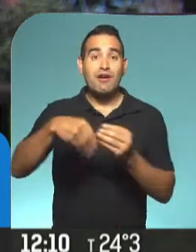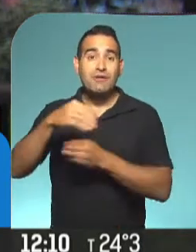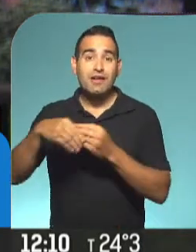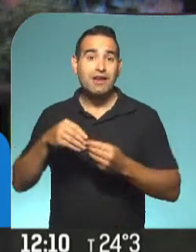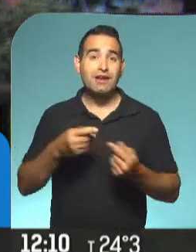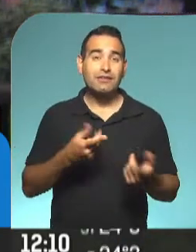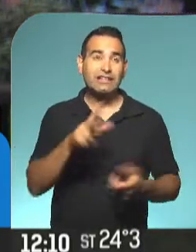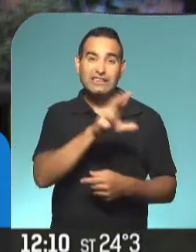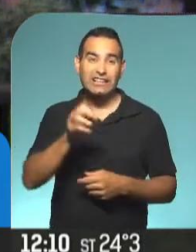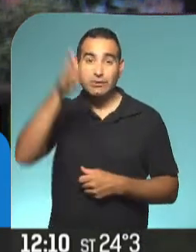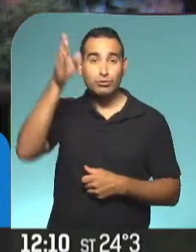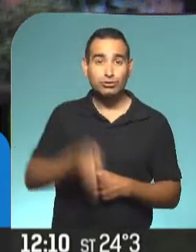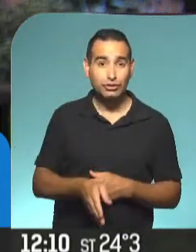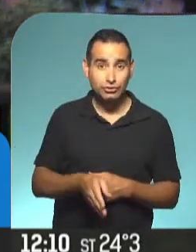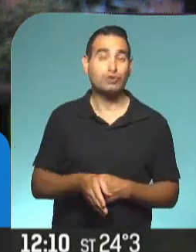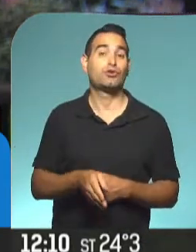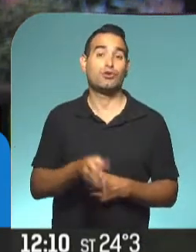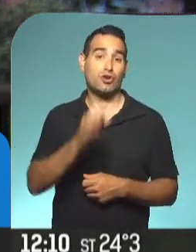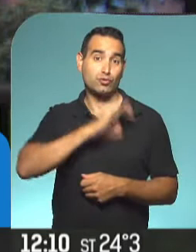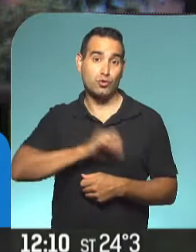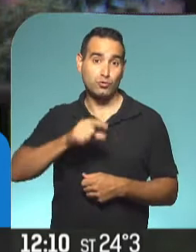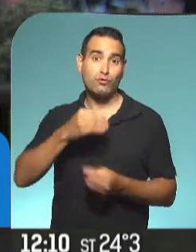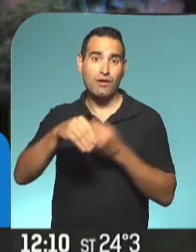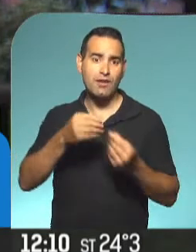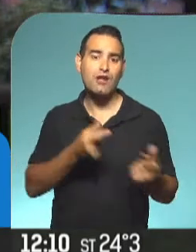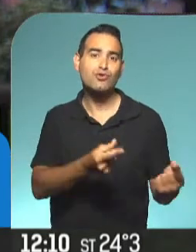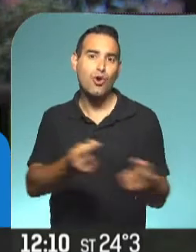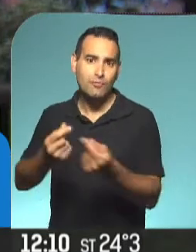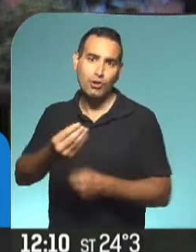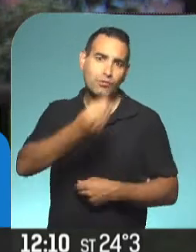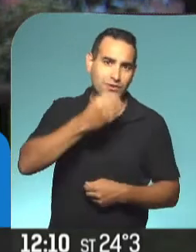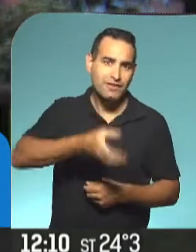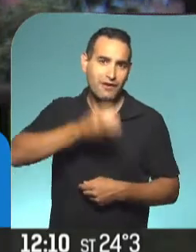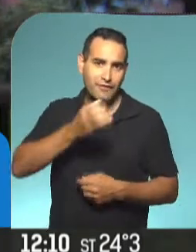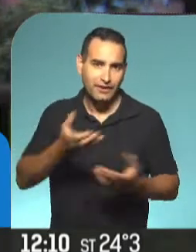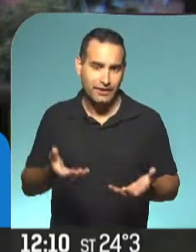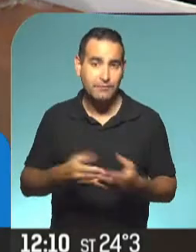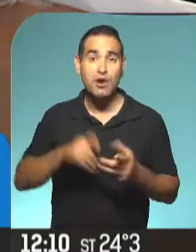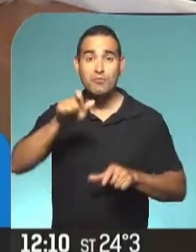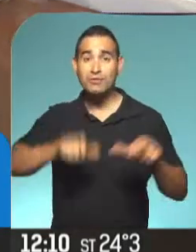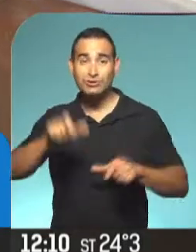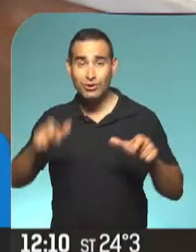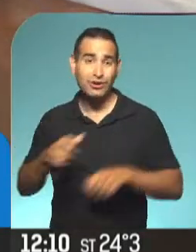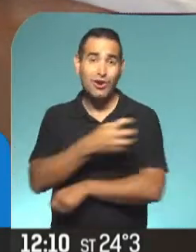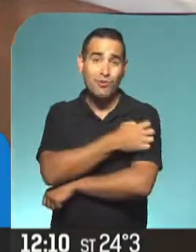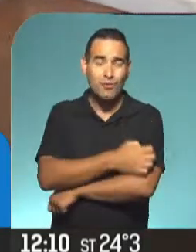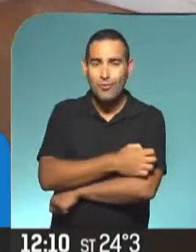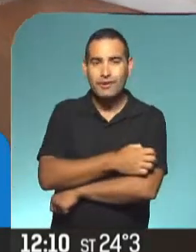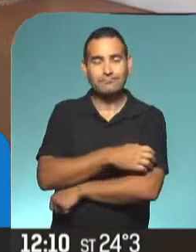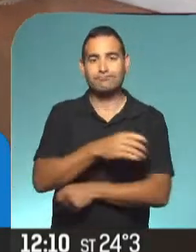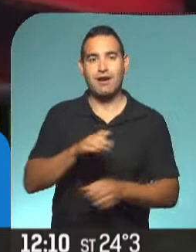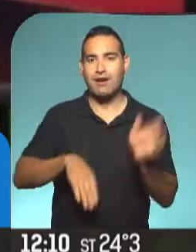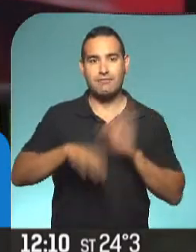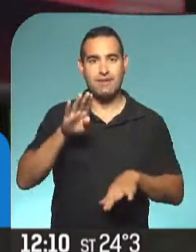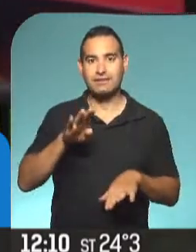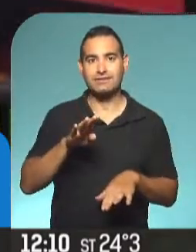el 30% del ingreso de las familias en promedio se destina a alimentos y bebidas. Las personas con menos ingresos destinan una mayor proporción a